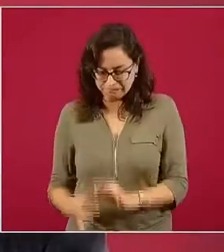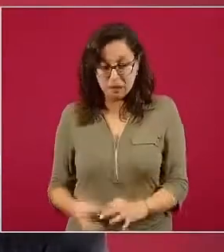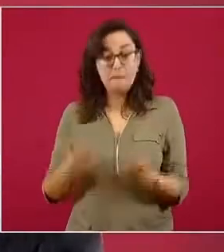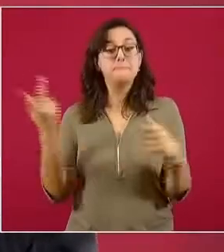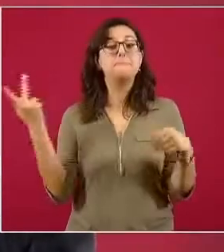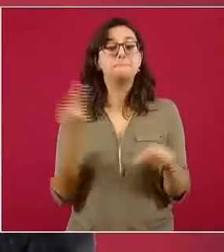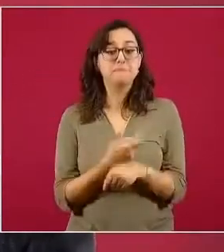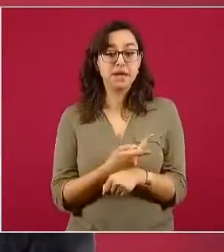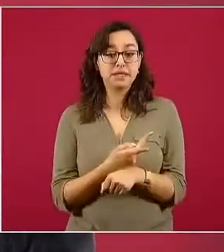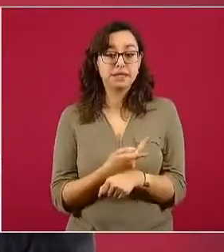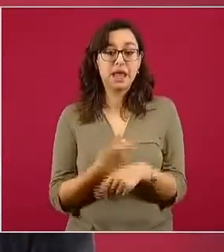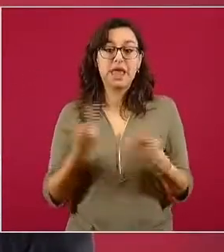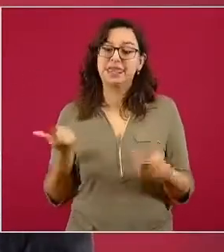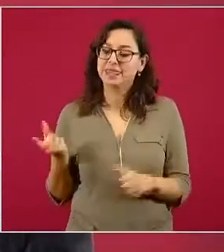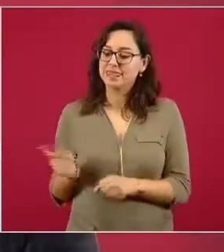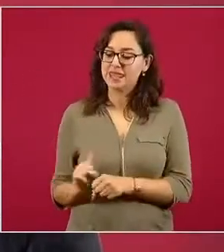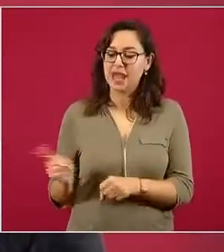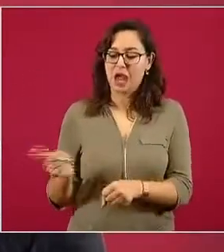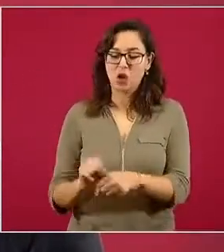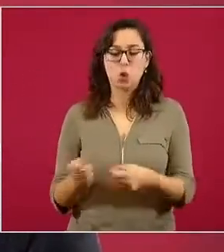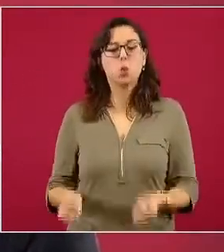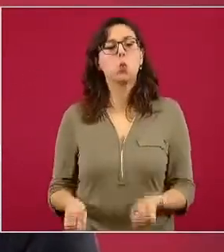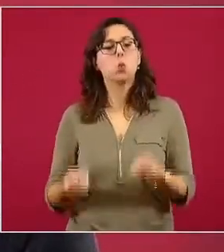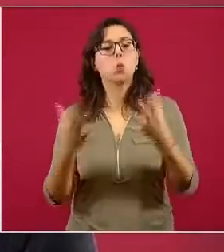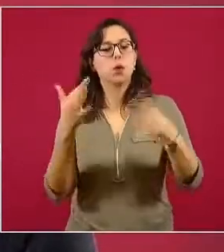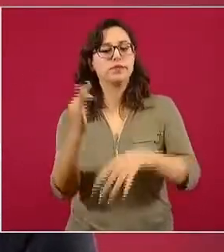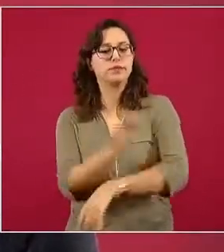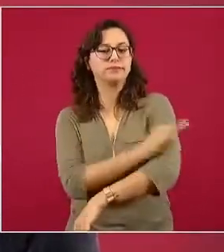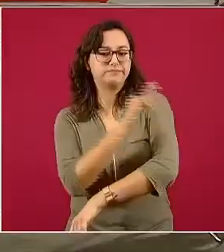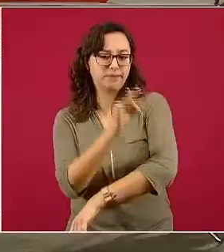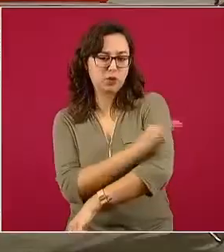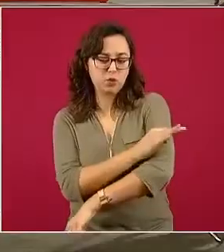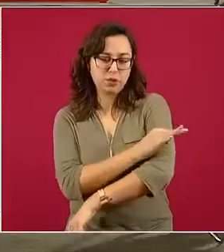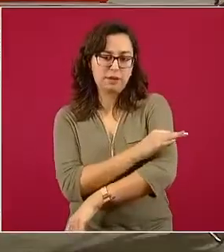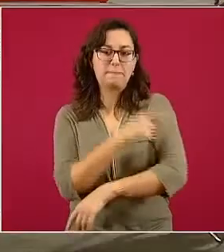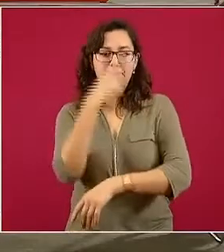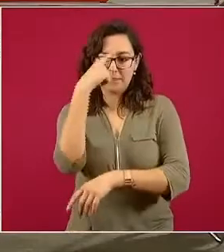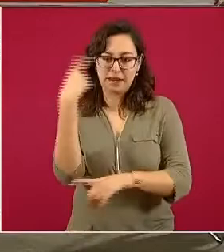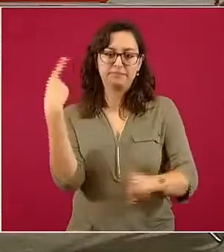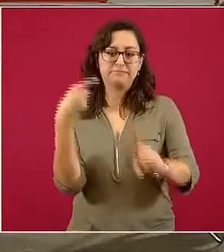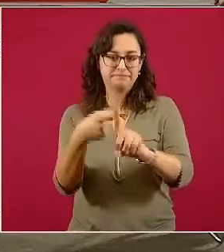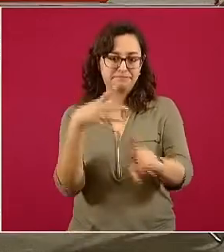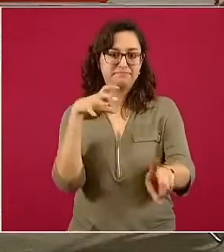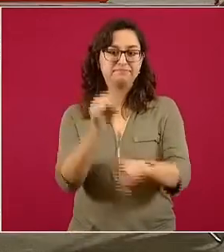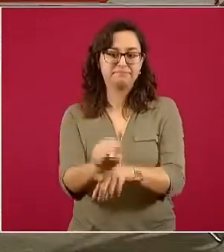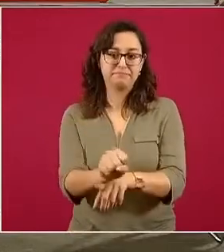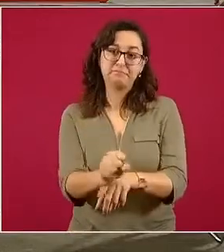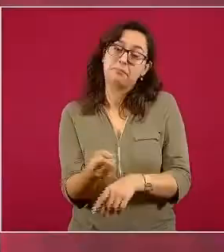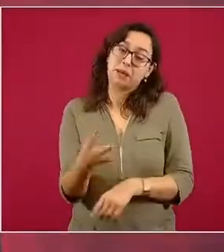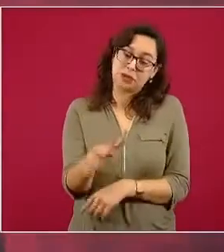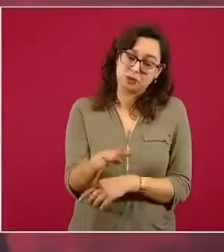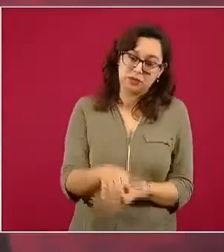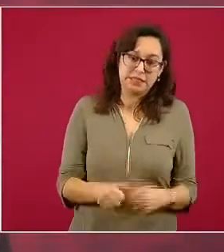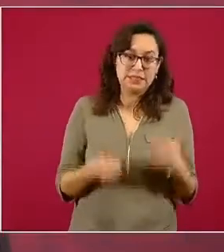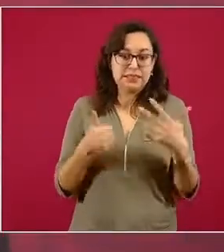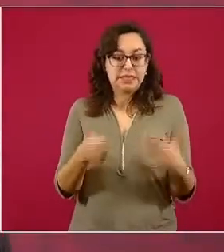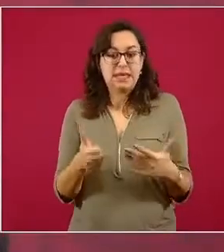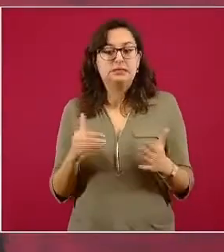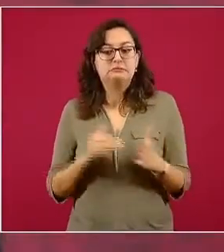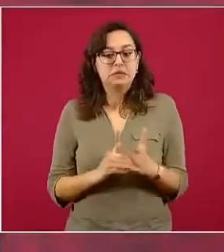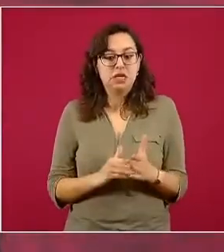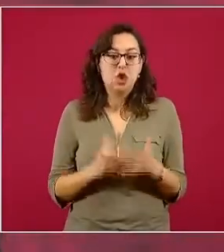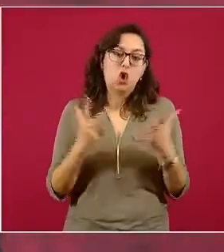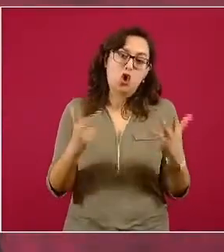incluye cuántas dosis de vacuna tendrán que ser administradas por día para cumplir esta meta, en promedio de 6,000 a